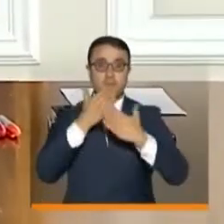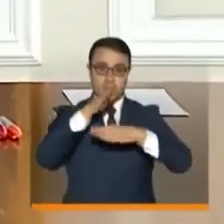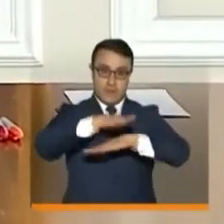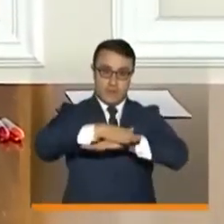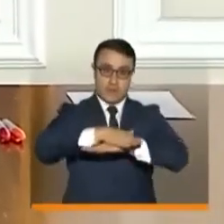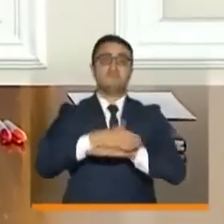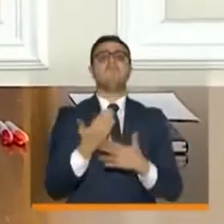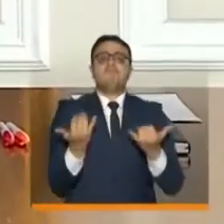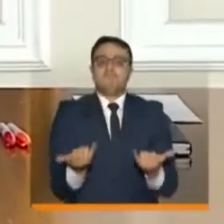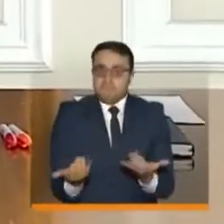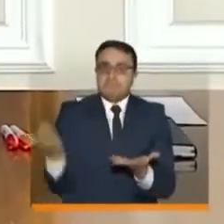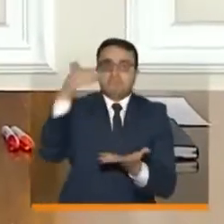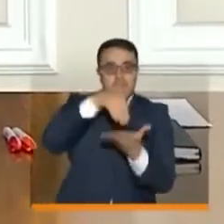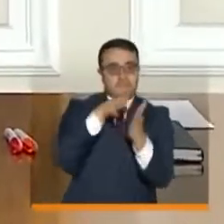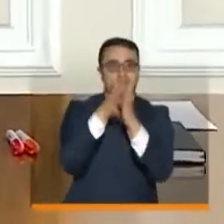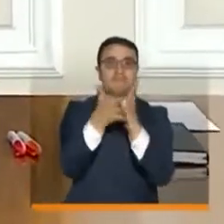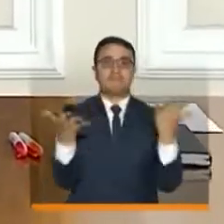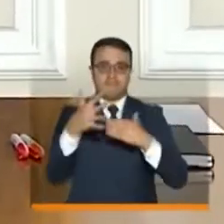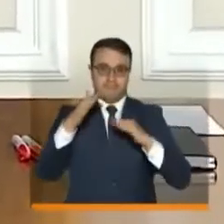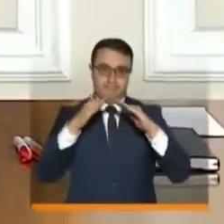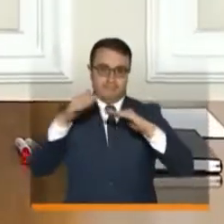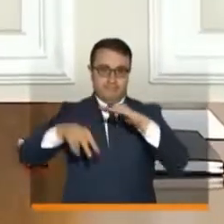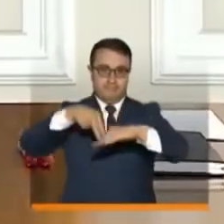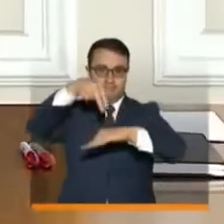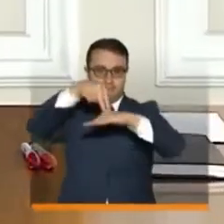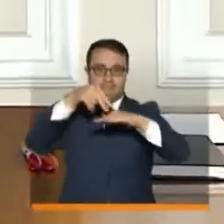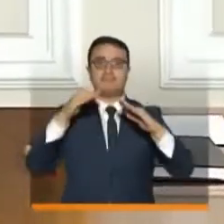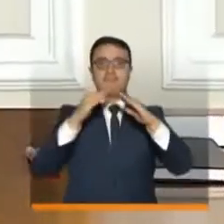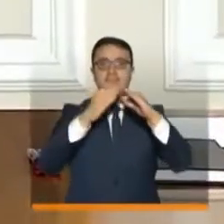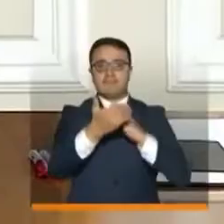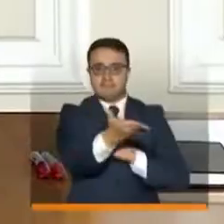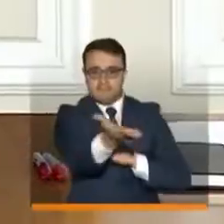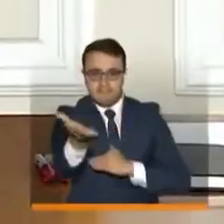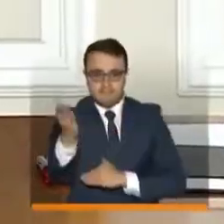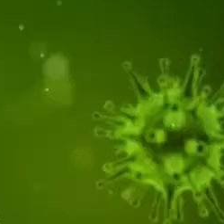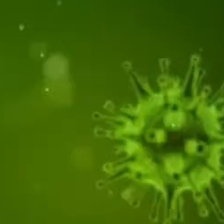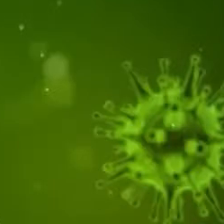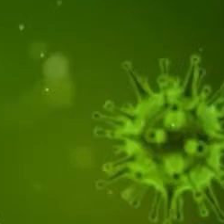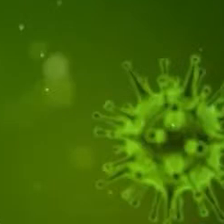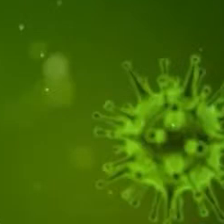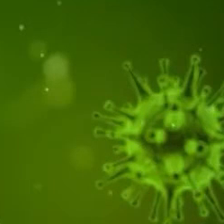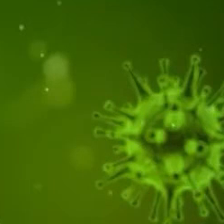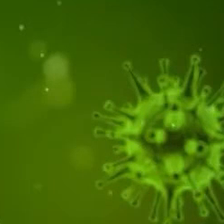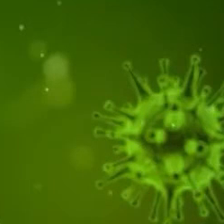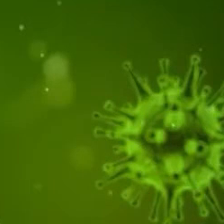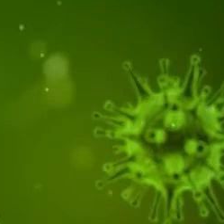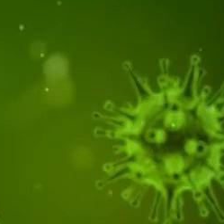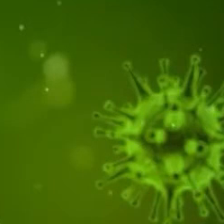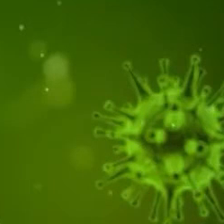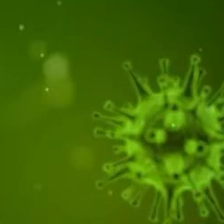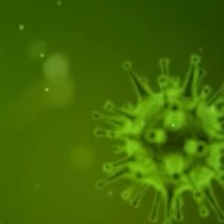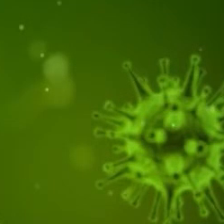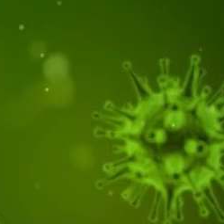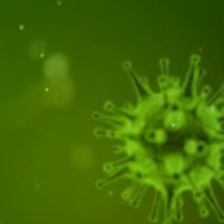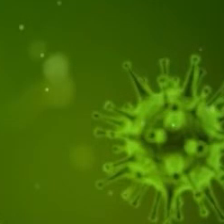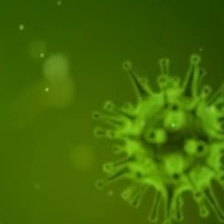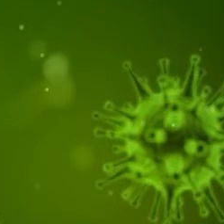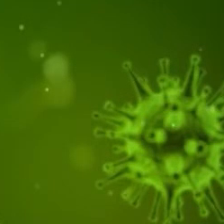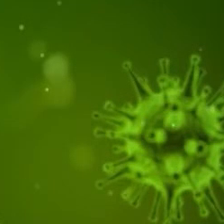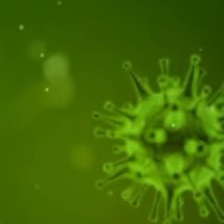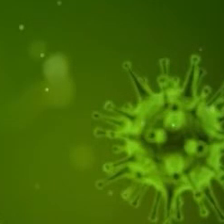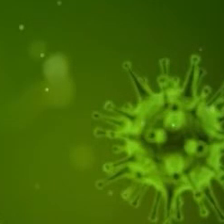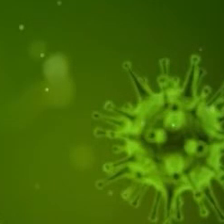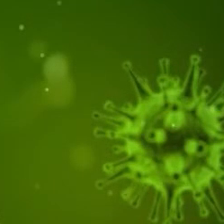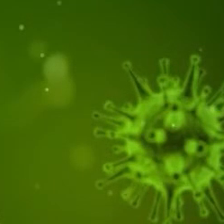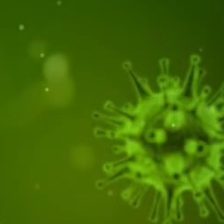asistimos a un giro en la crisis propiciada por el coronavirus, todo ello producto de, primero, la evidente improvisación con que la crisis